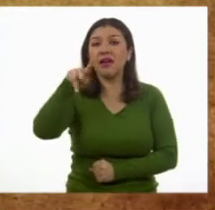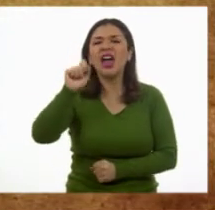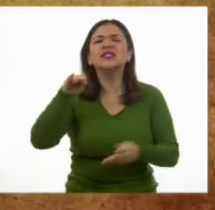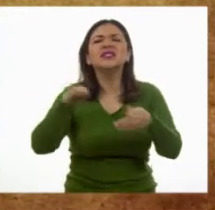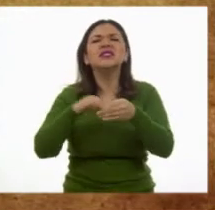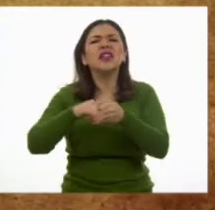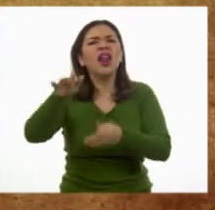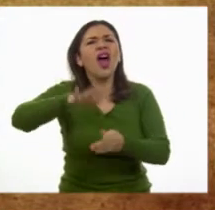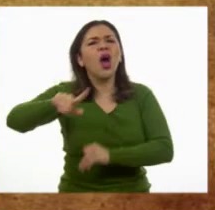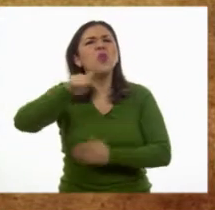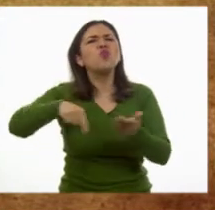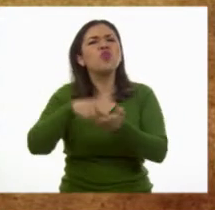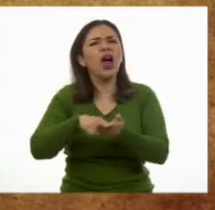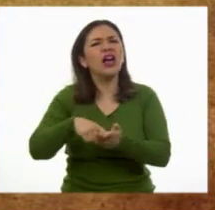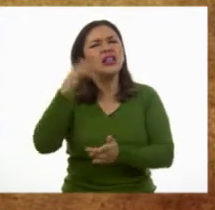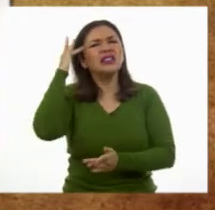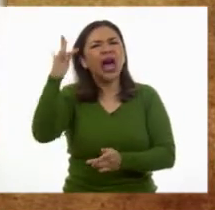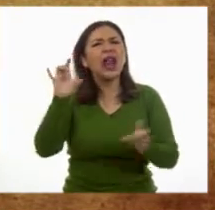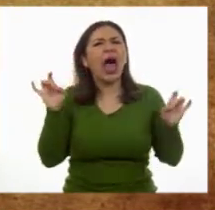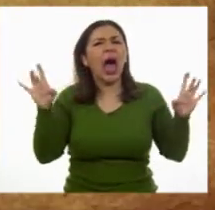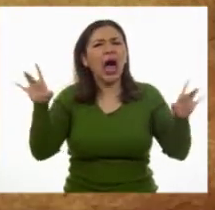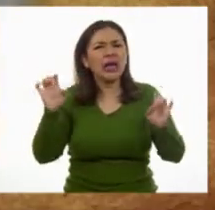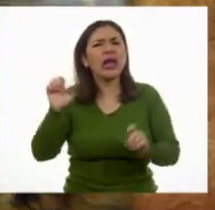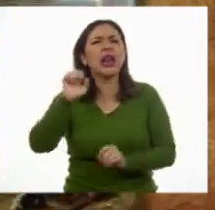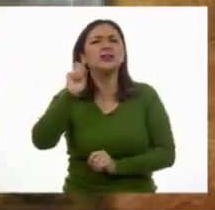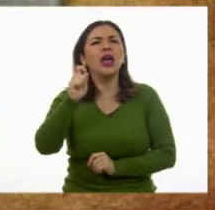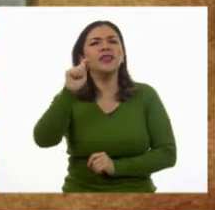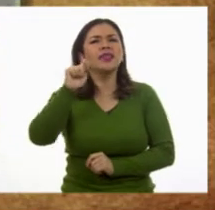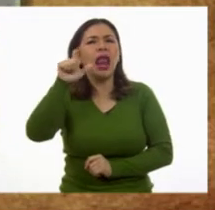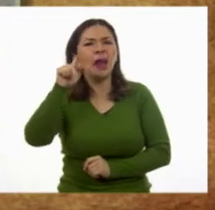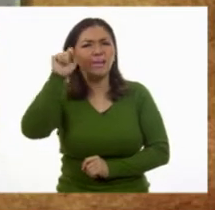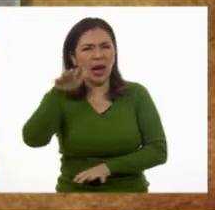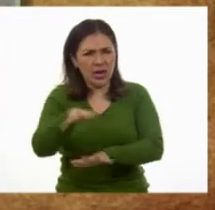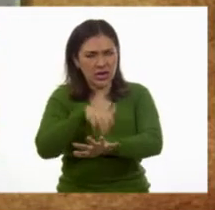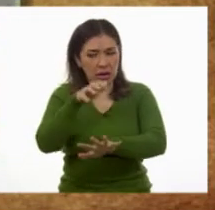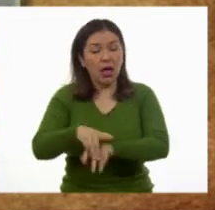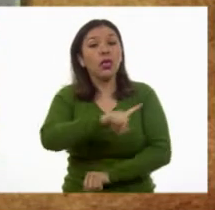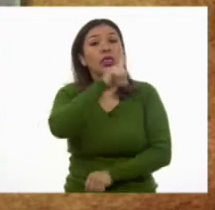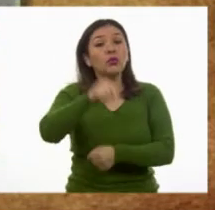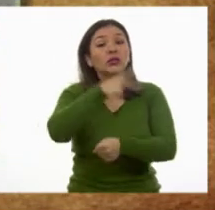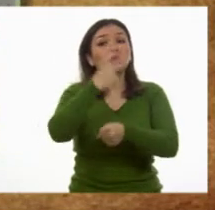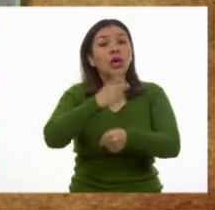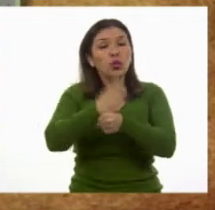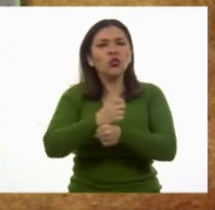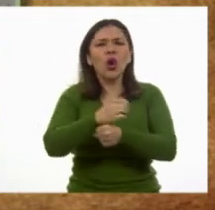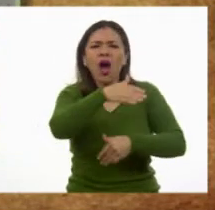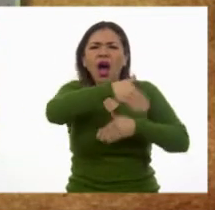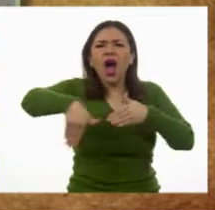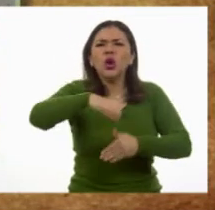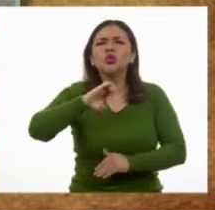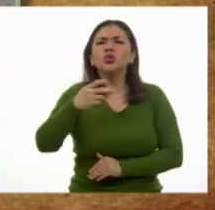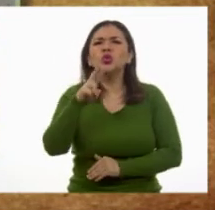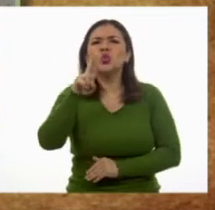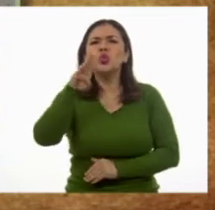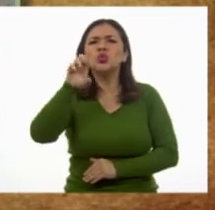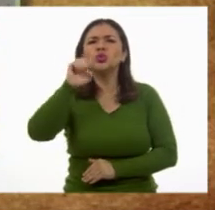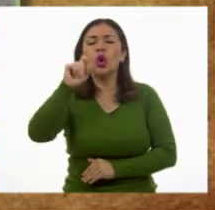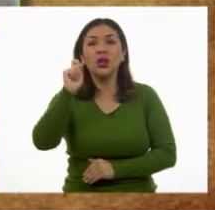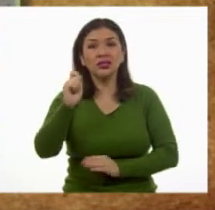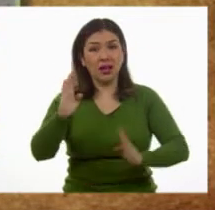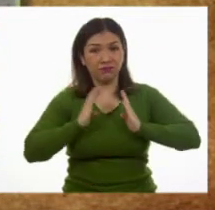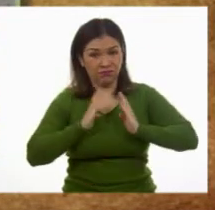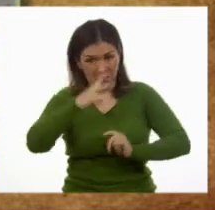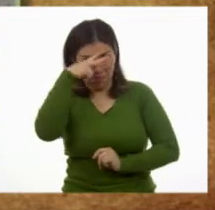de la zona de San Ángel y Tlalpan. Después, en Churubusco, hubo una batalla importantísima donde las fuerzas mexicanas